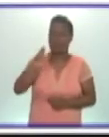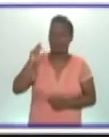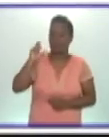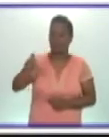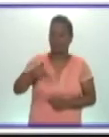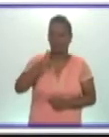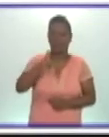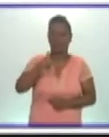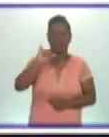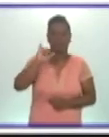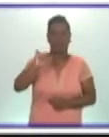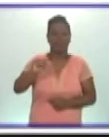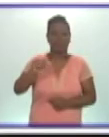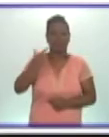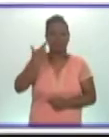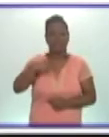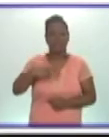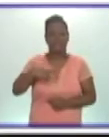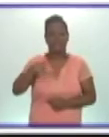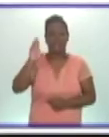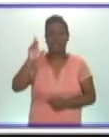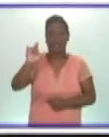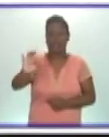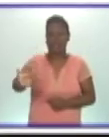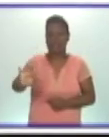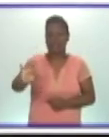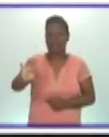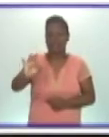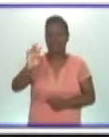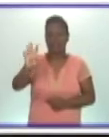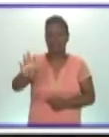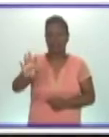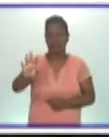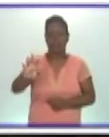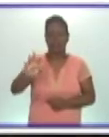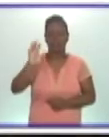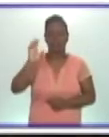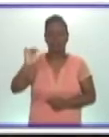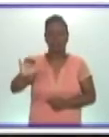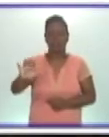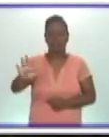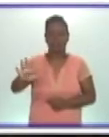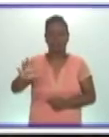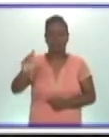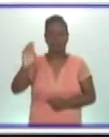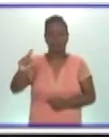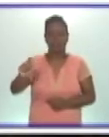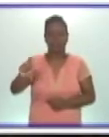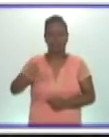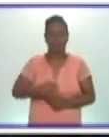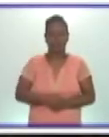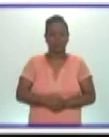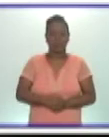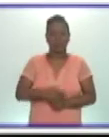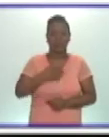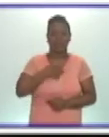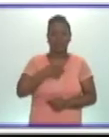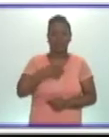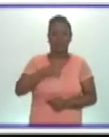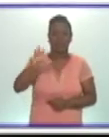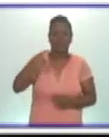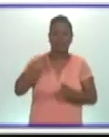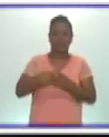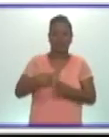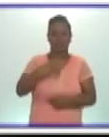9c. ¡Facilísimo, ¿verdad? Vamos a ver otro ejemplo. Aquí tengo 5x menos 3y menos